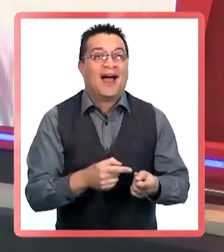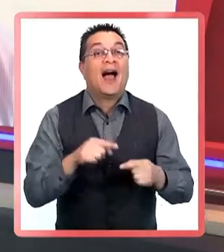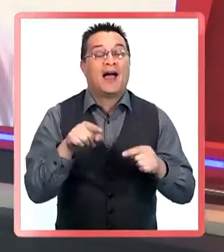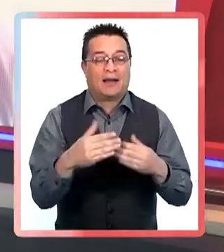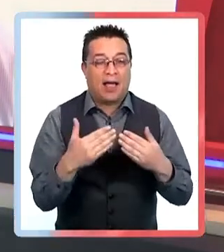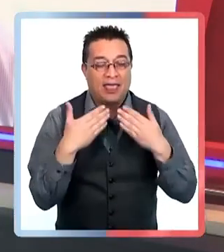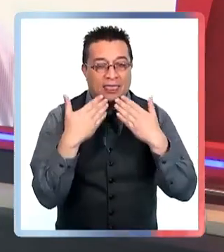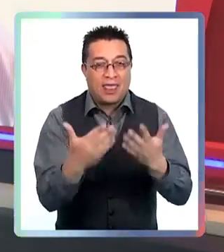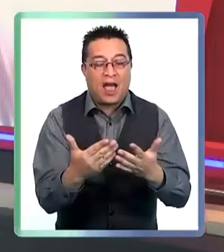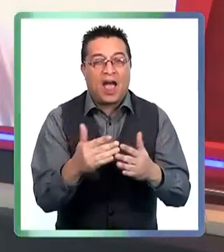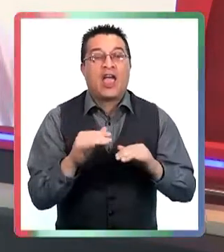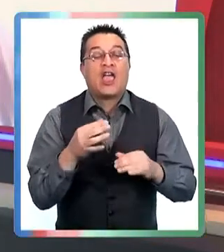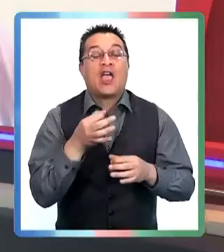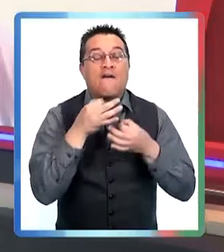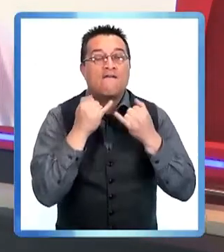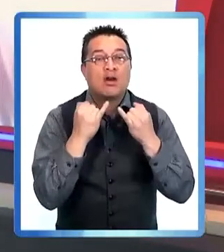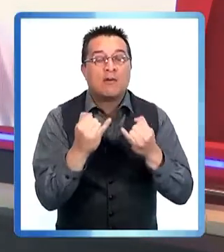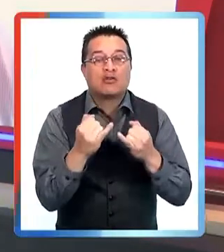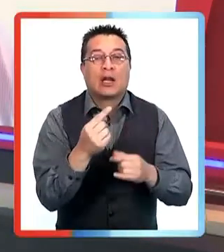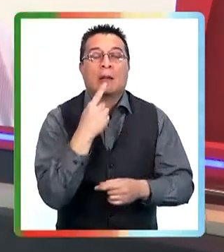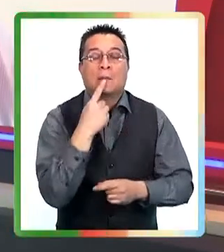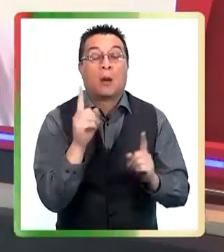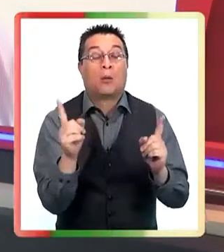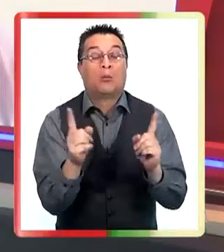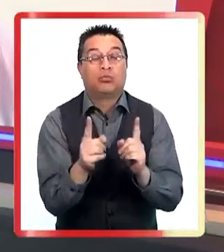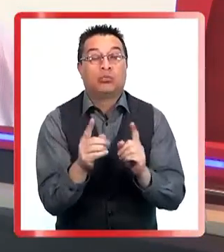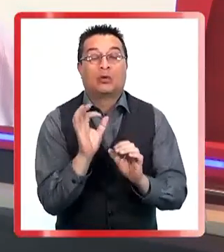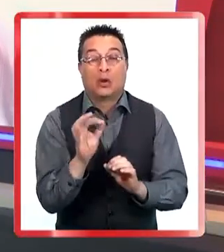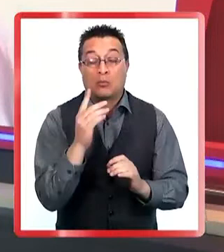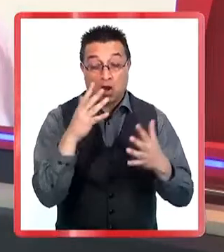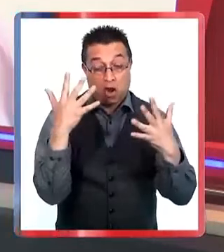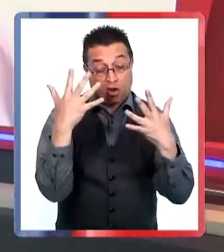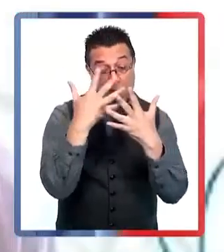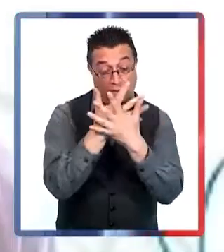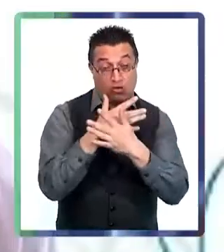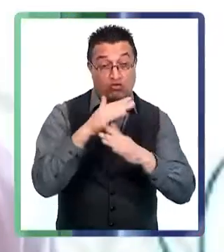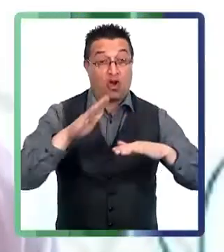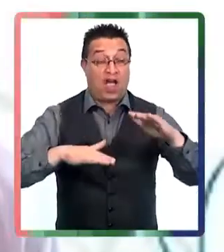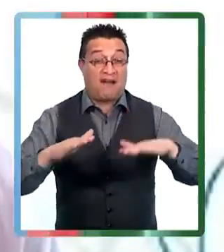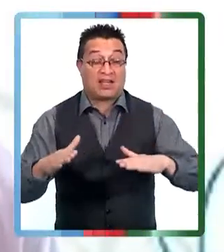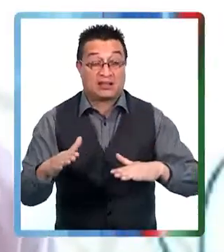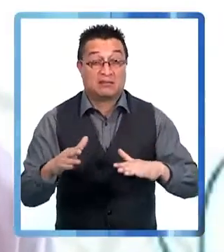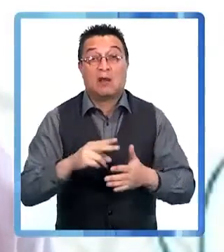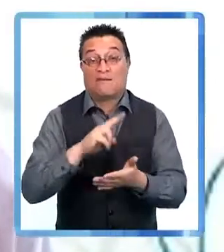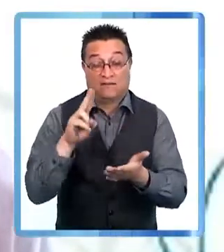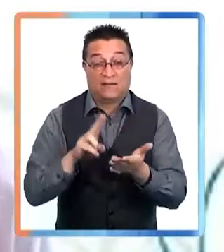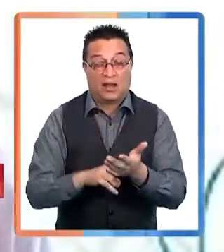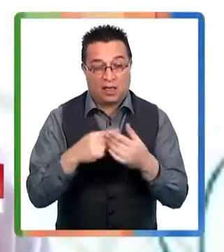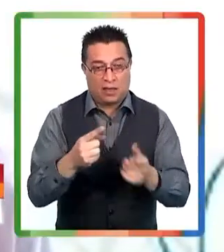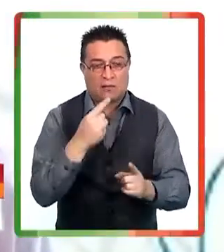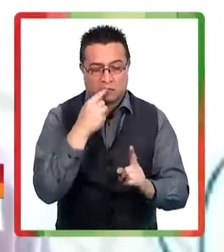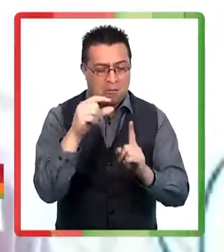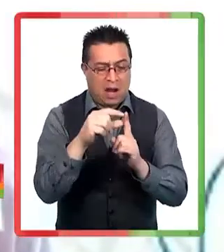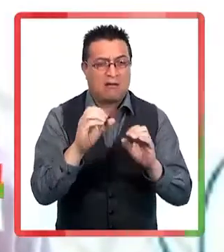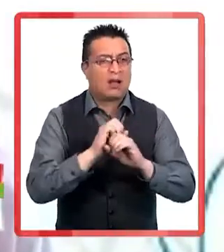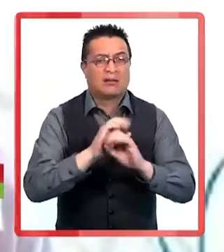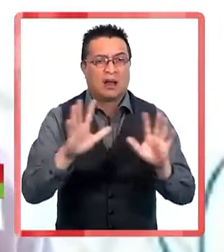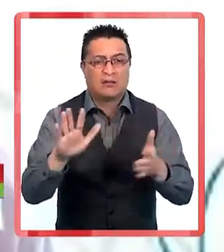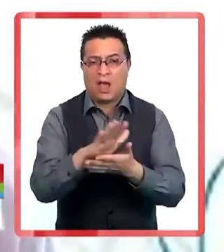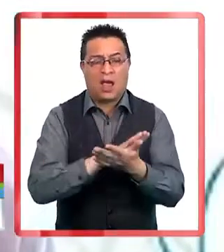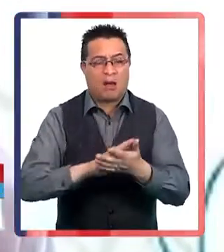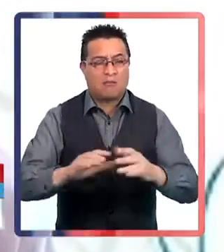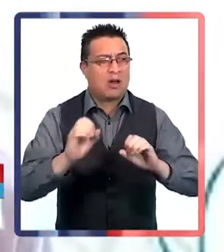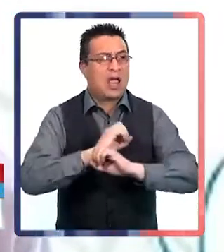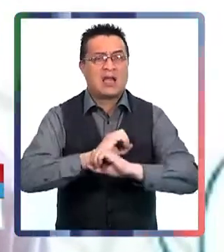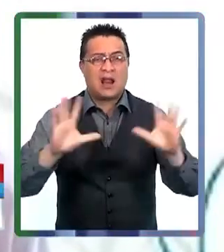se entrega una información sencilla, simple, a veces una información muy confusa. Y la verdad que hay que entregar palabras simples,